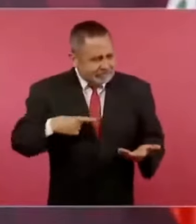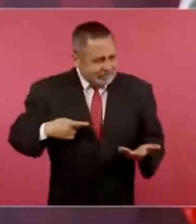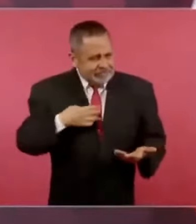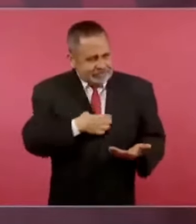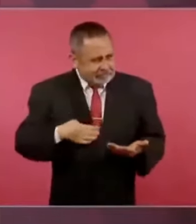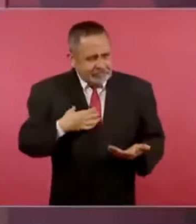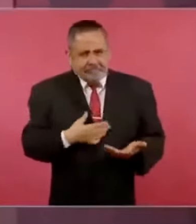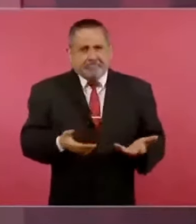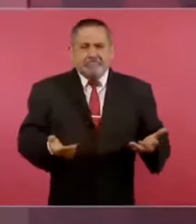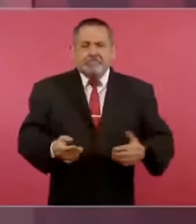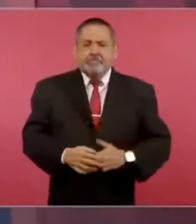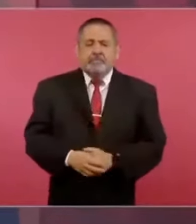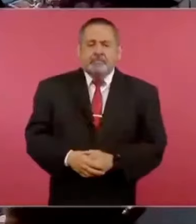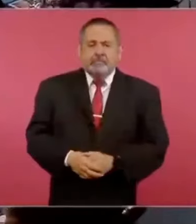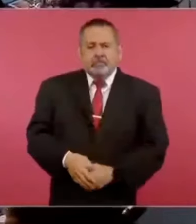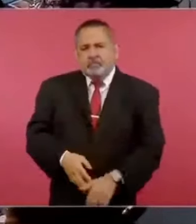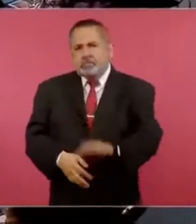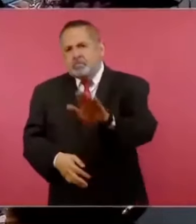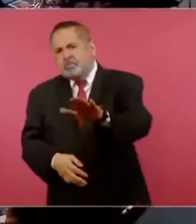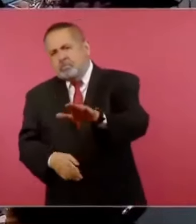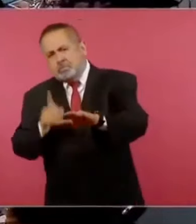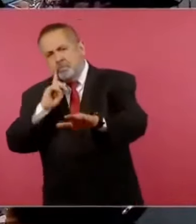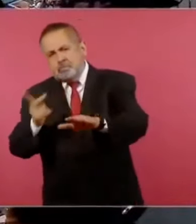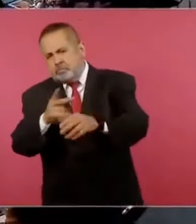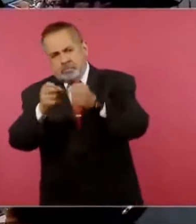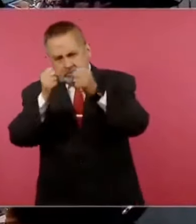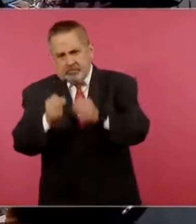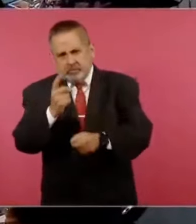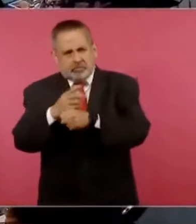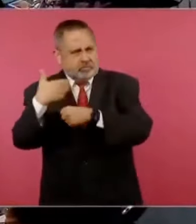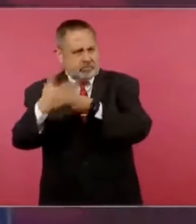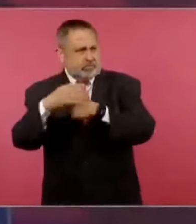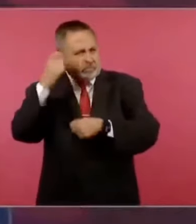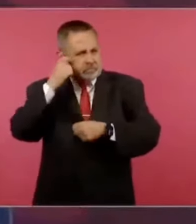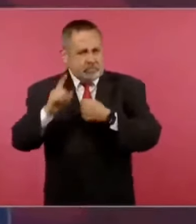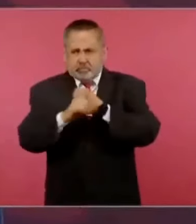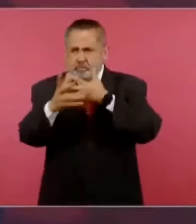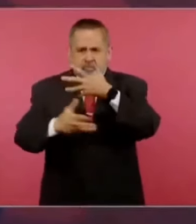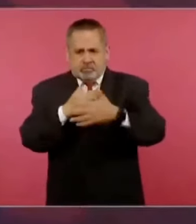¿Se garantiza entonces la seguridad ahí? Sí, no va a haber ningún problema.